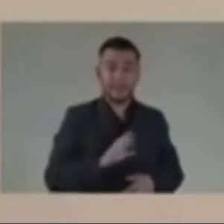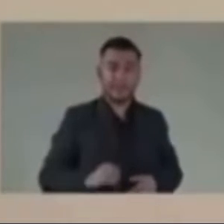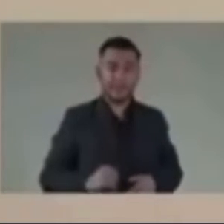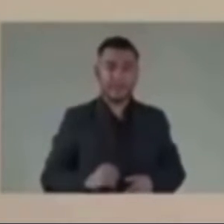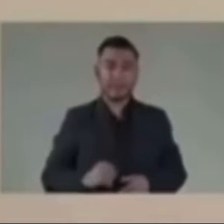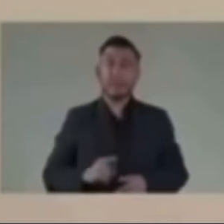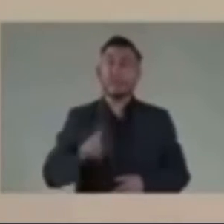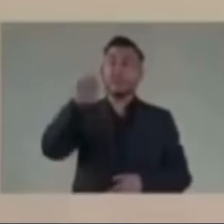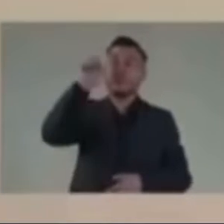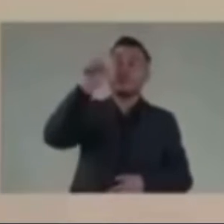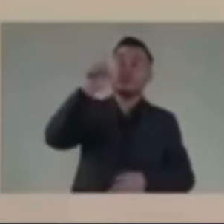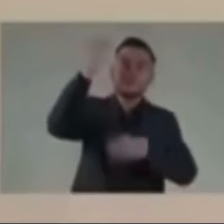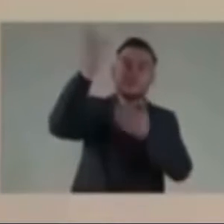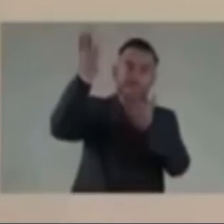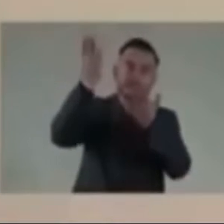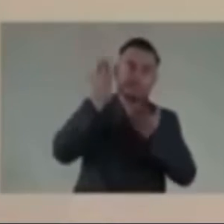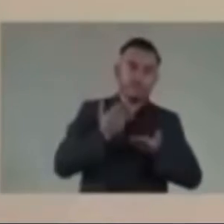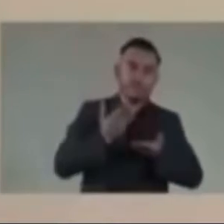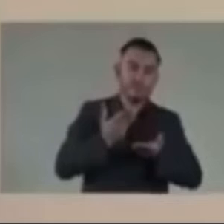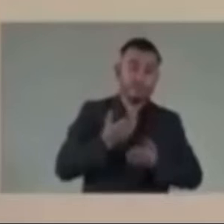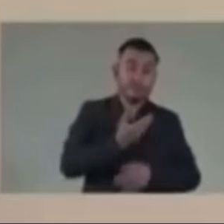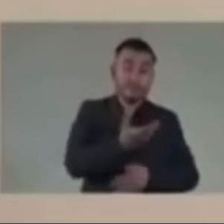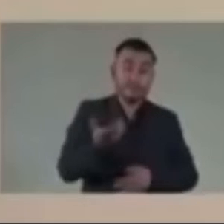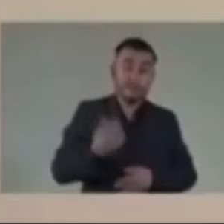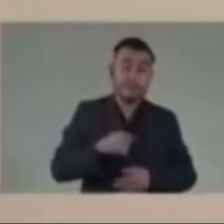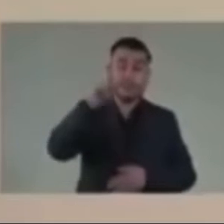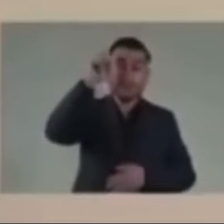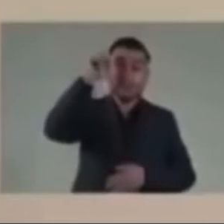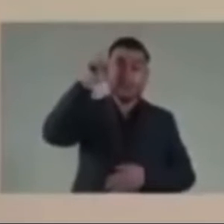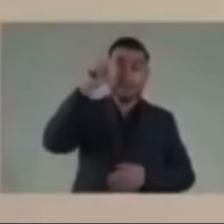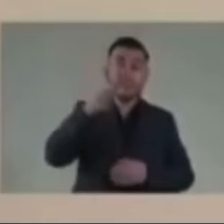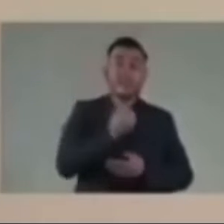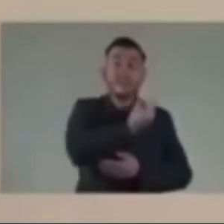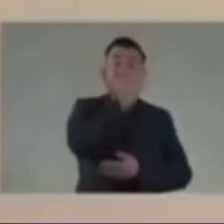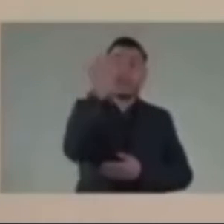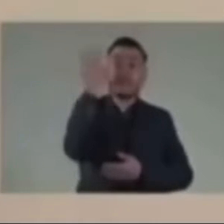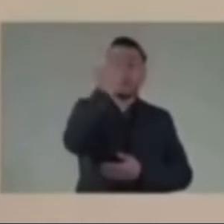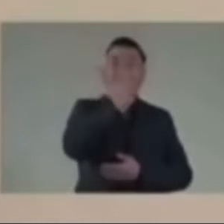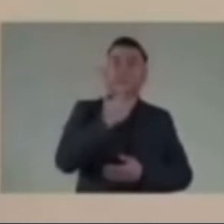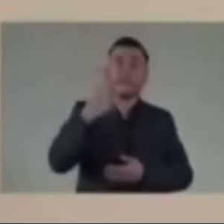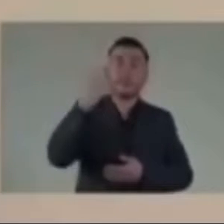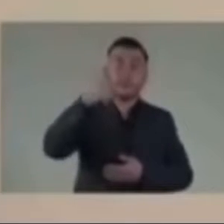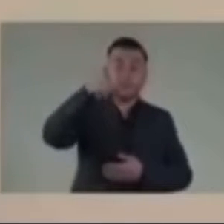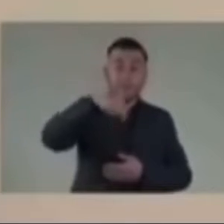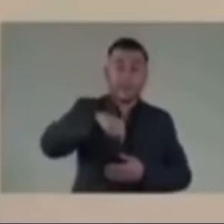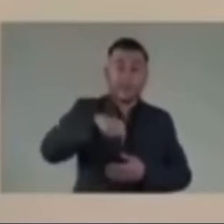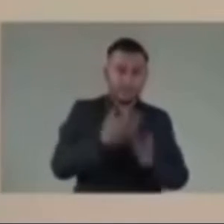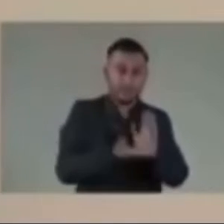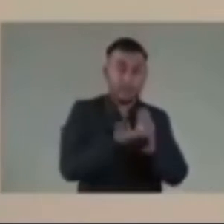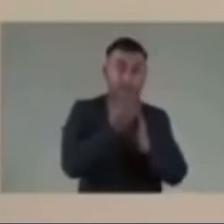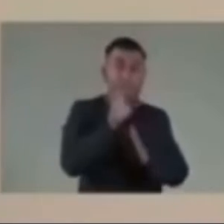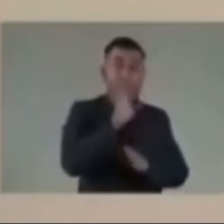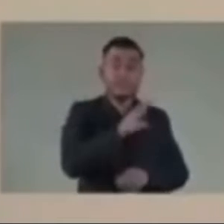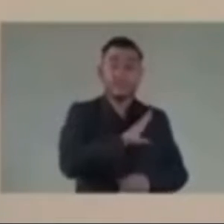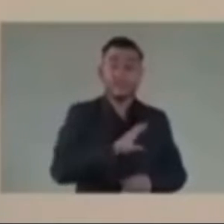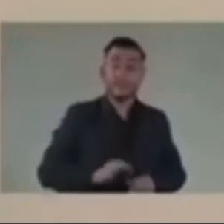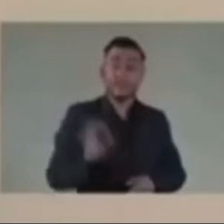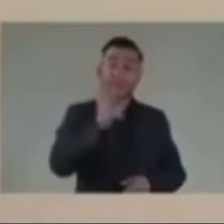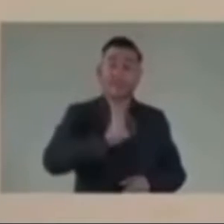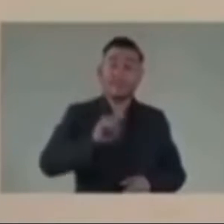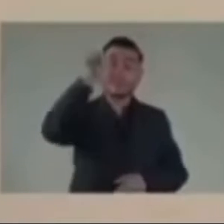mano, Él te bendecirá. Abrirá Dios tesoros en el cielo para enviar la lluvia a su tierra, para bendecir la obra de tus